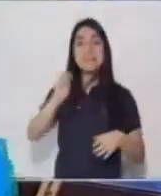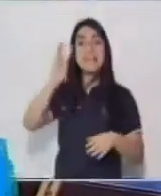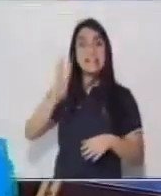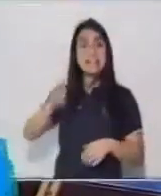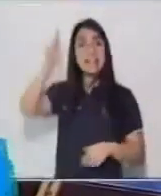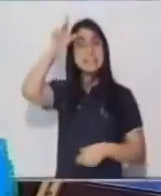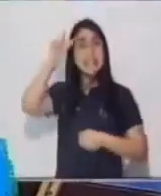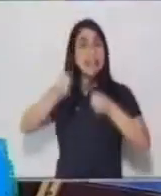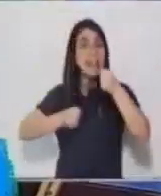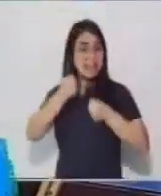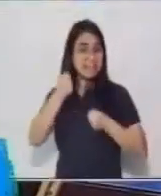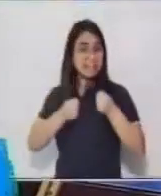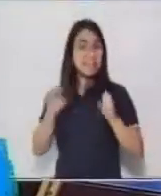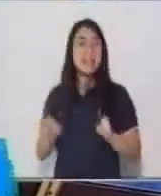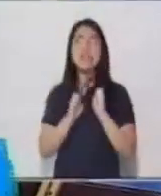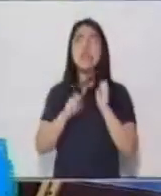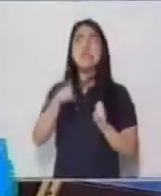2